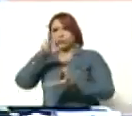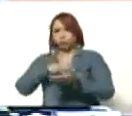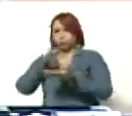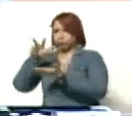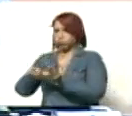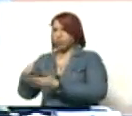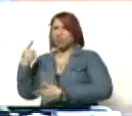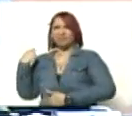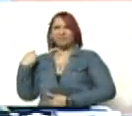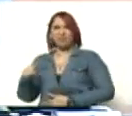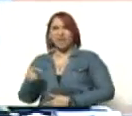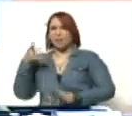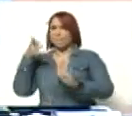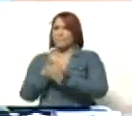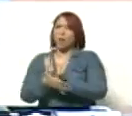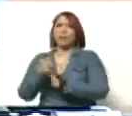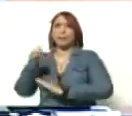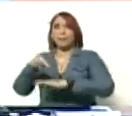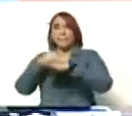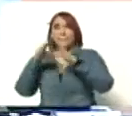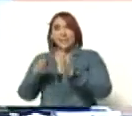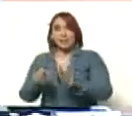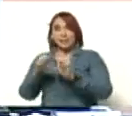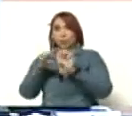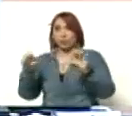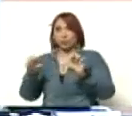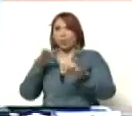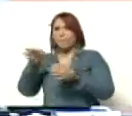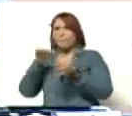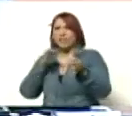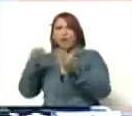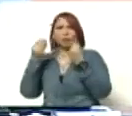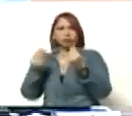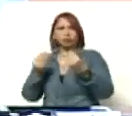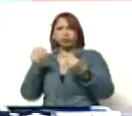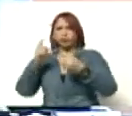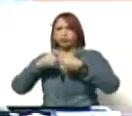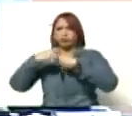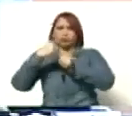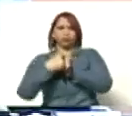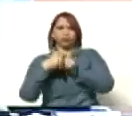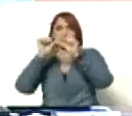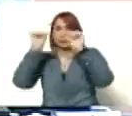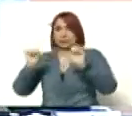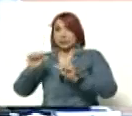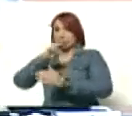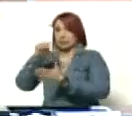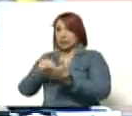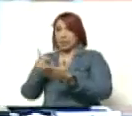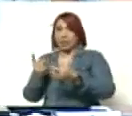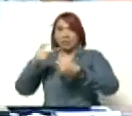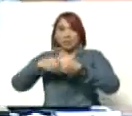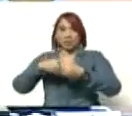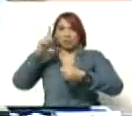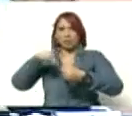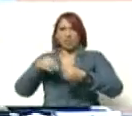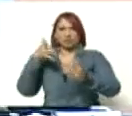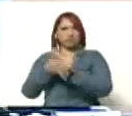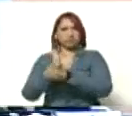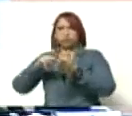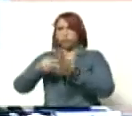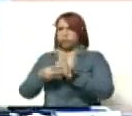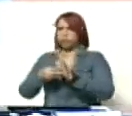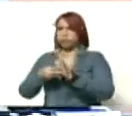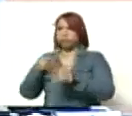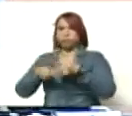tienen que ver con lo que la ministra Santaella ha explicado de cómo se conformó este Sistema Nacional de Ingresos, que tiene que ver con la construcción